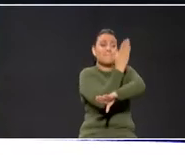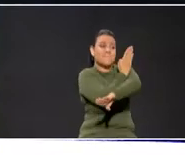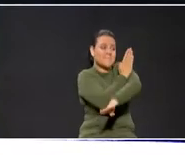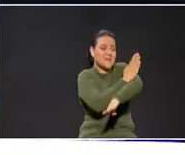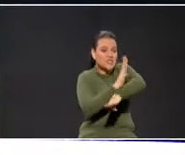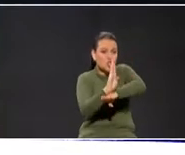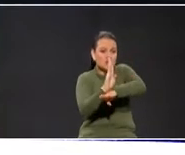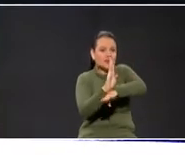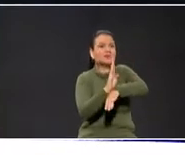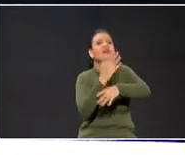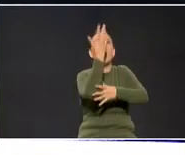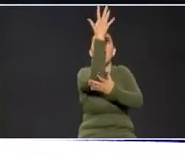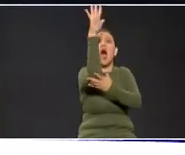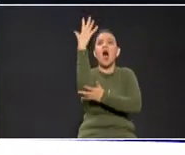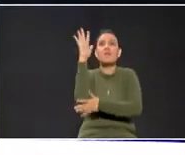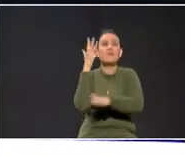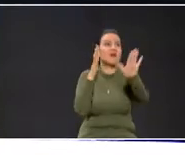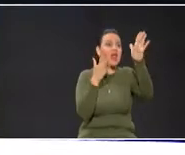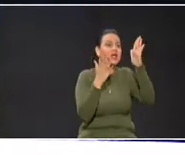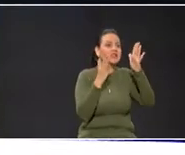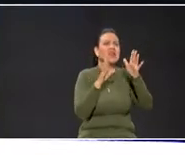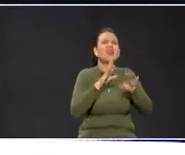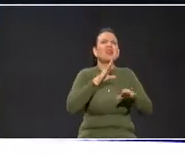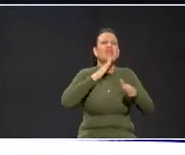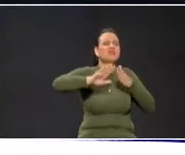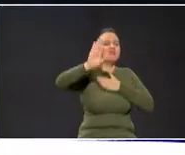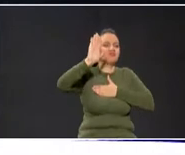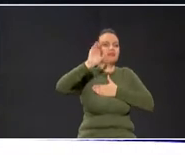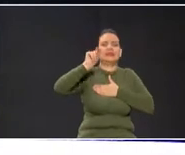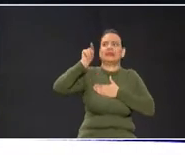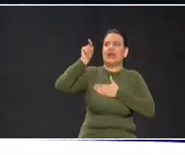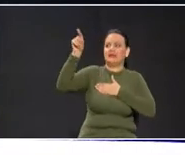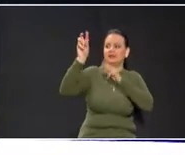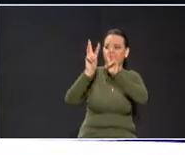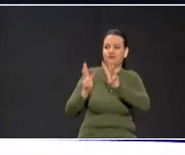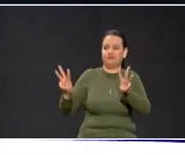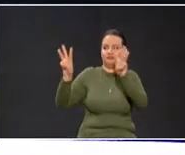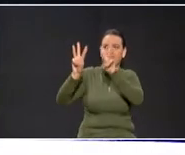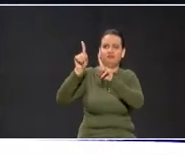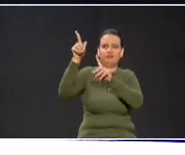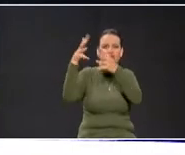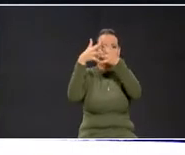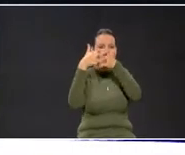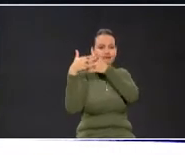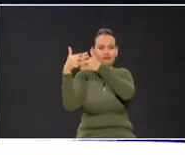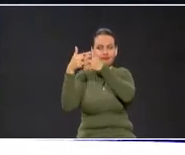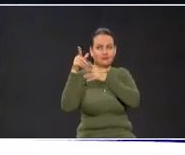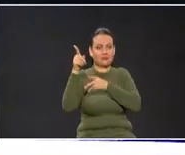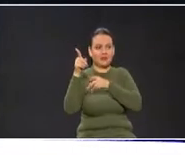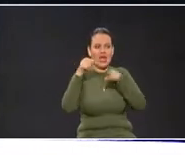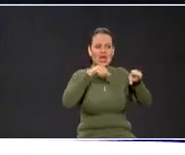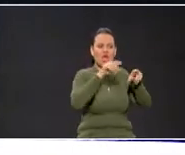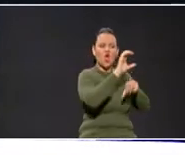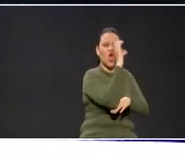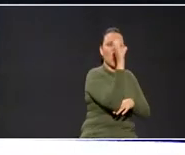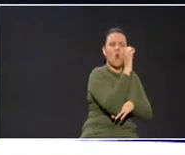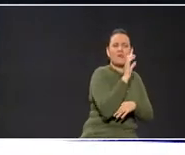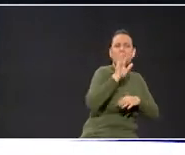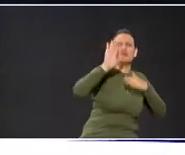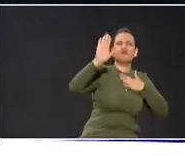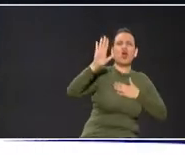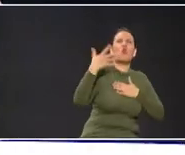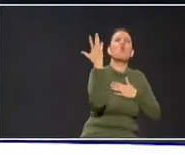unidas se comprometieron a sembrar de los cuales colombia se comprometió a sembrar 180 millones de árboles y si yo llego a